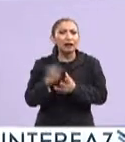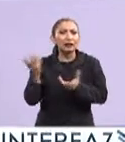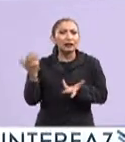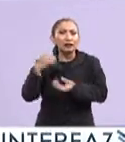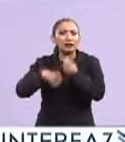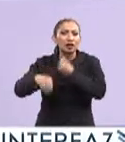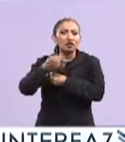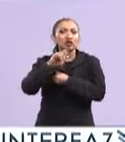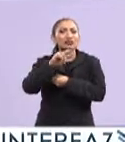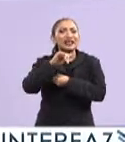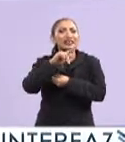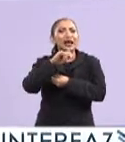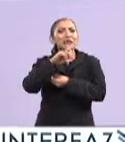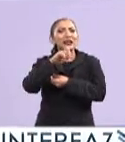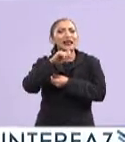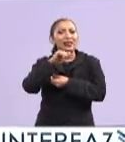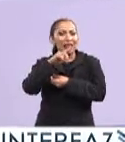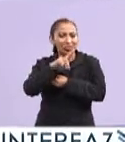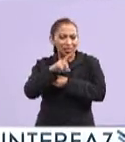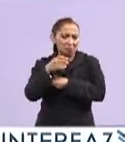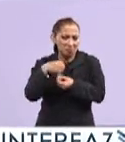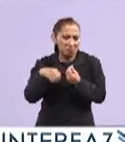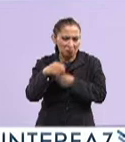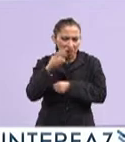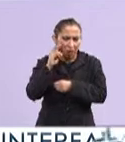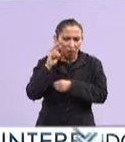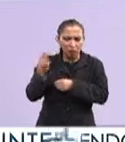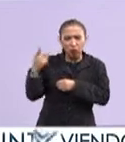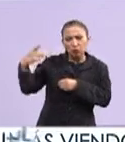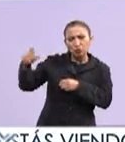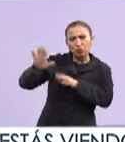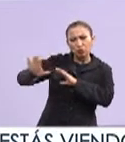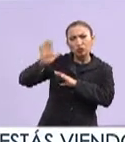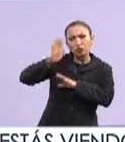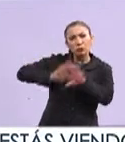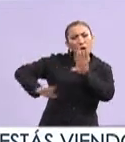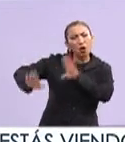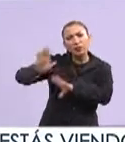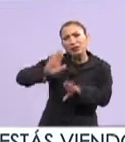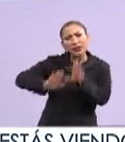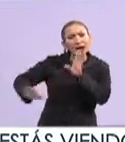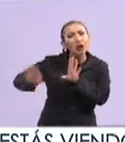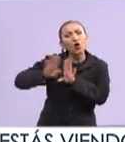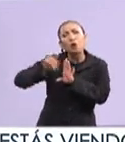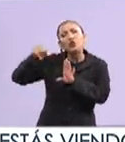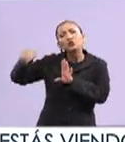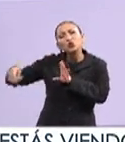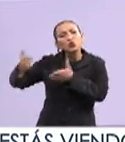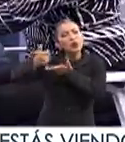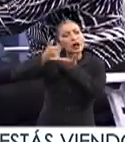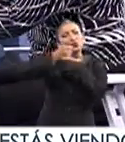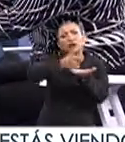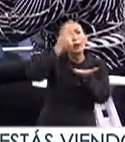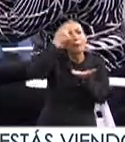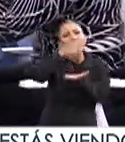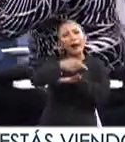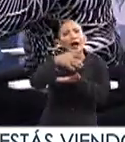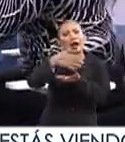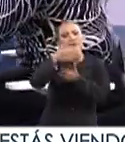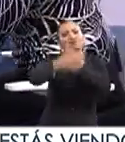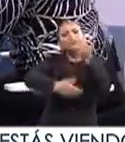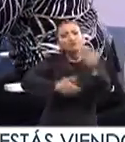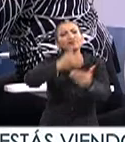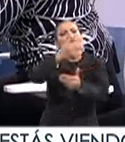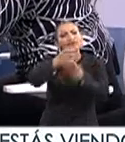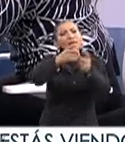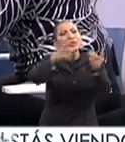la sustentabilidad, pero desde la trinchera de la biología, ¿cómo abona, cómo aporta para el